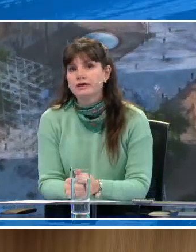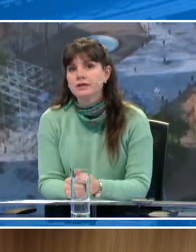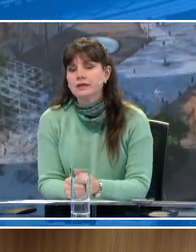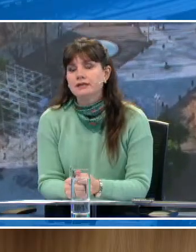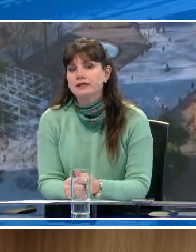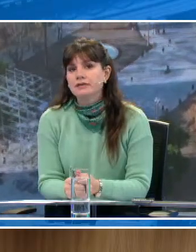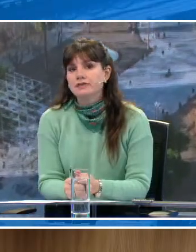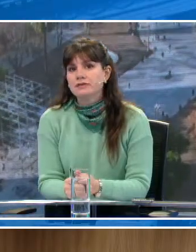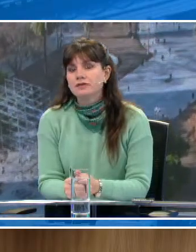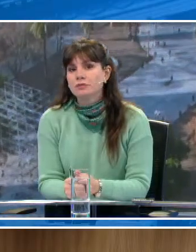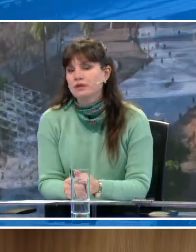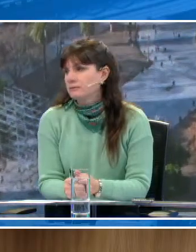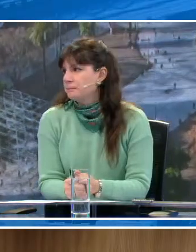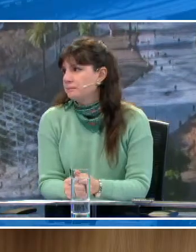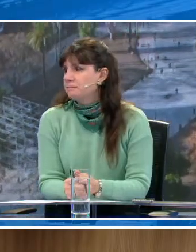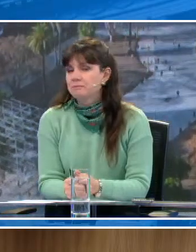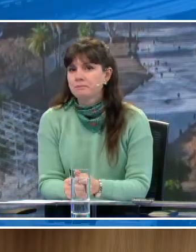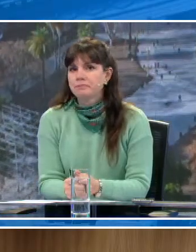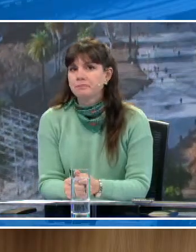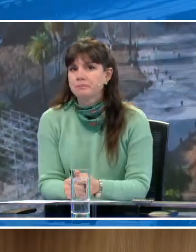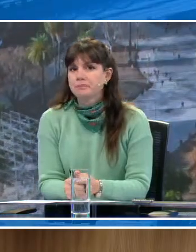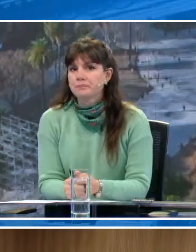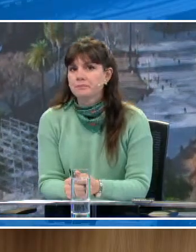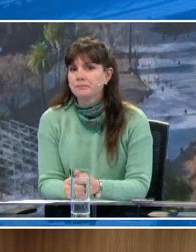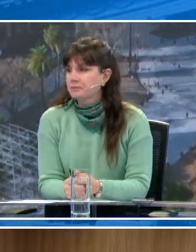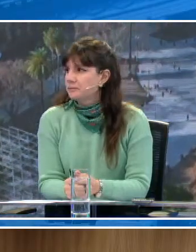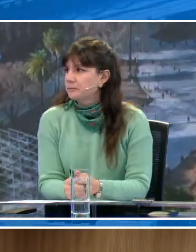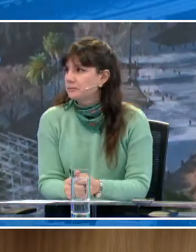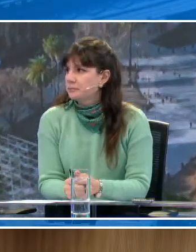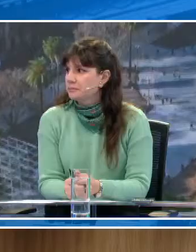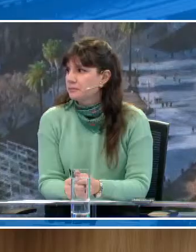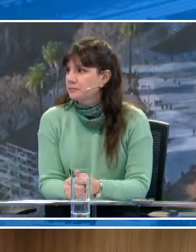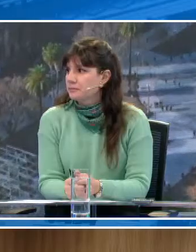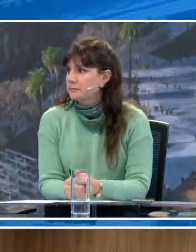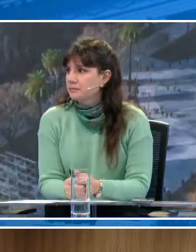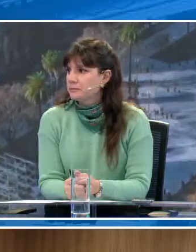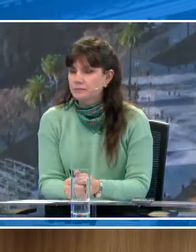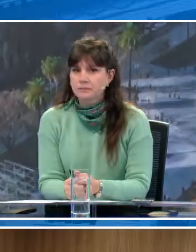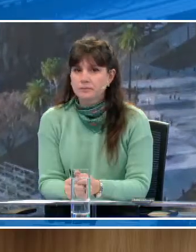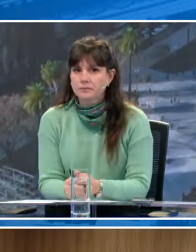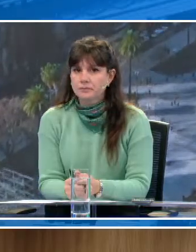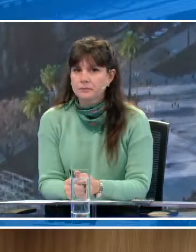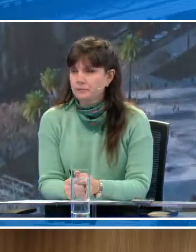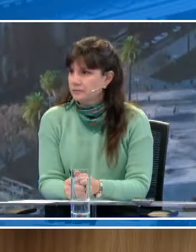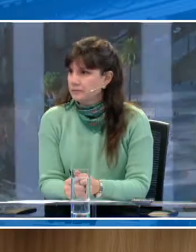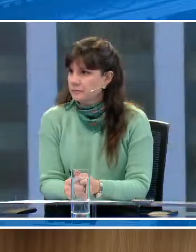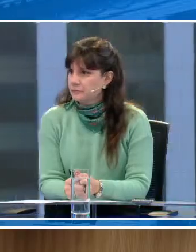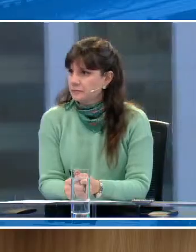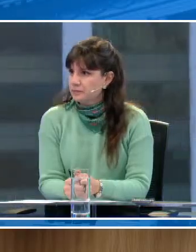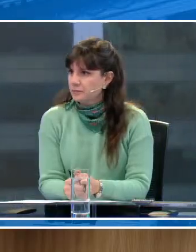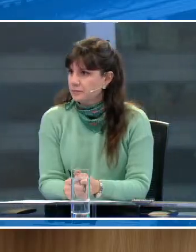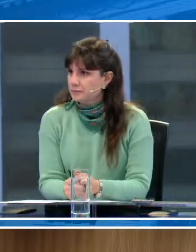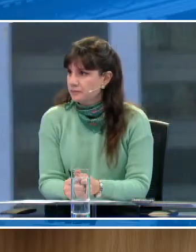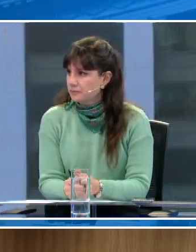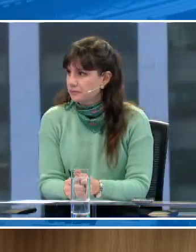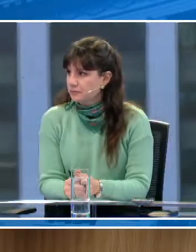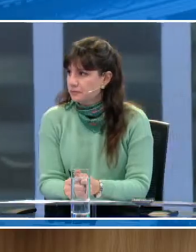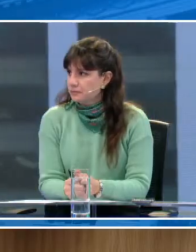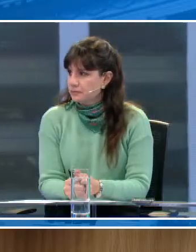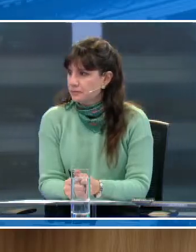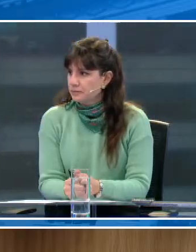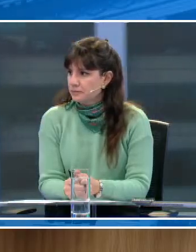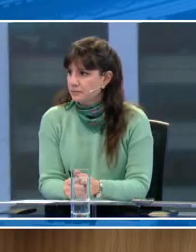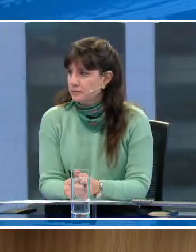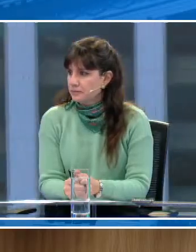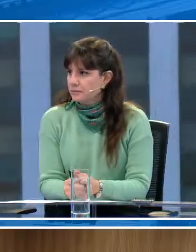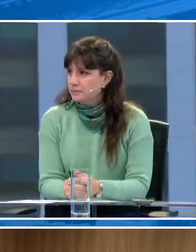que están sin nombrar. María, y te pregunto, por lo que vos viste y vimos casi todos, no fue una buena